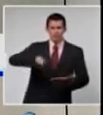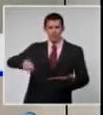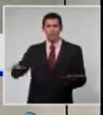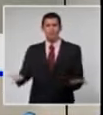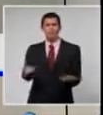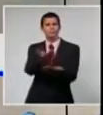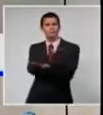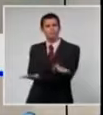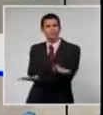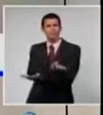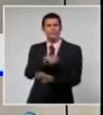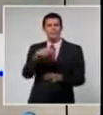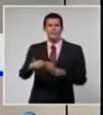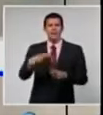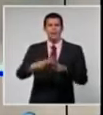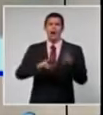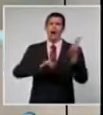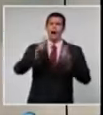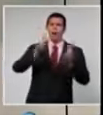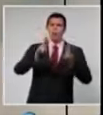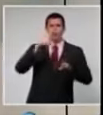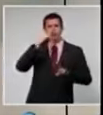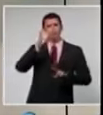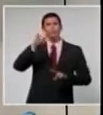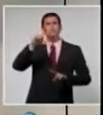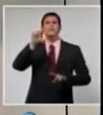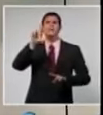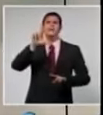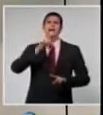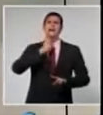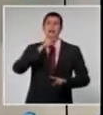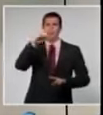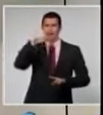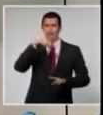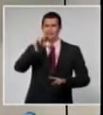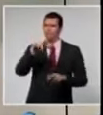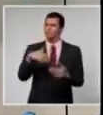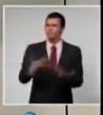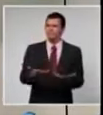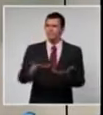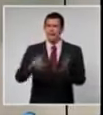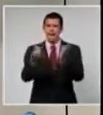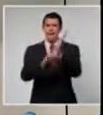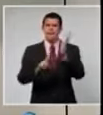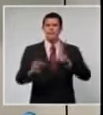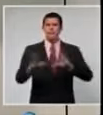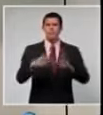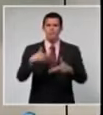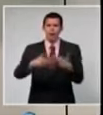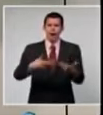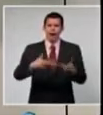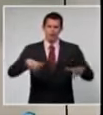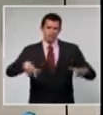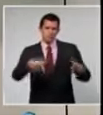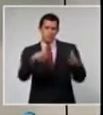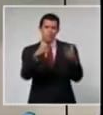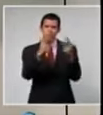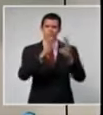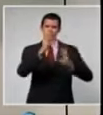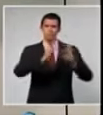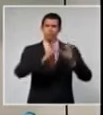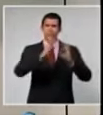este siglo. Sin embargo, de lo plasmado en el papel a lo que ha ocurrido en la realidad, ha llovido mucho. Divorcios, negociaciones, chantajes